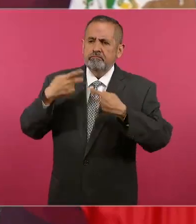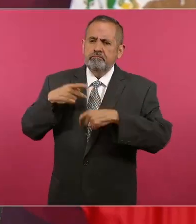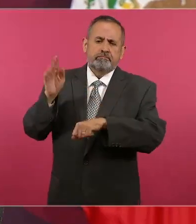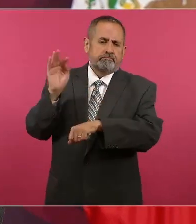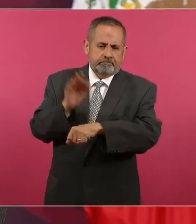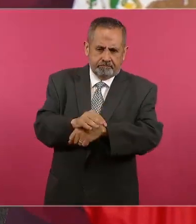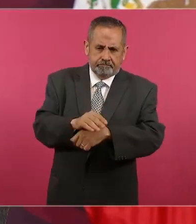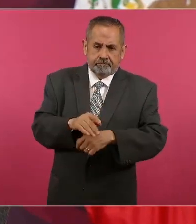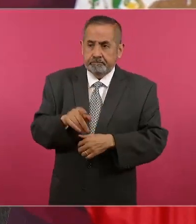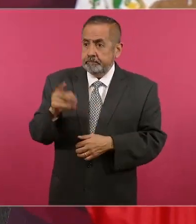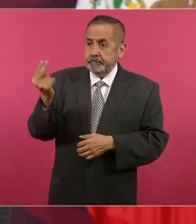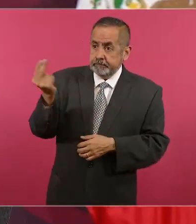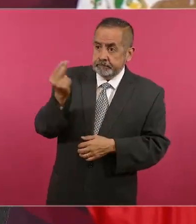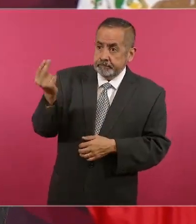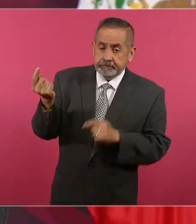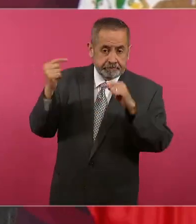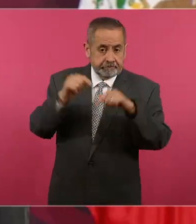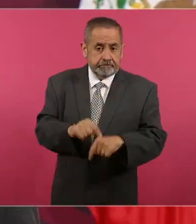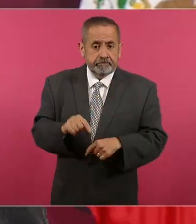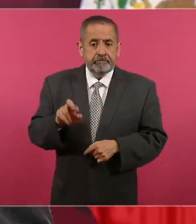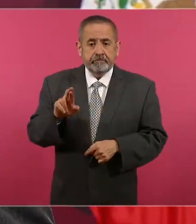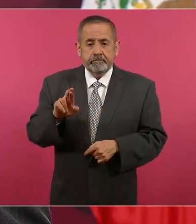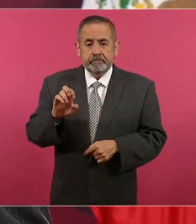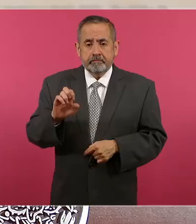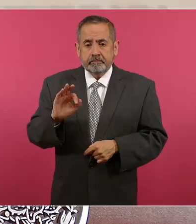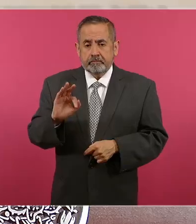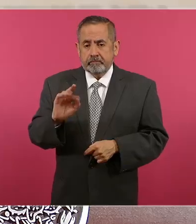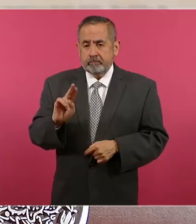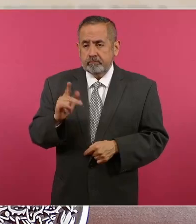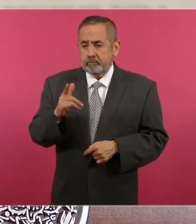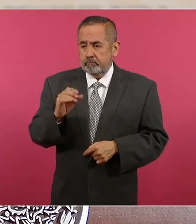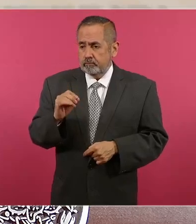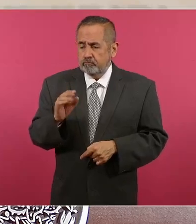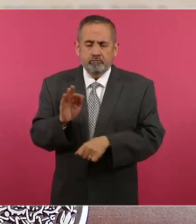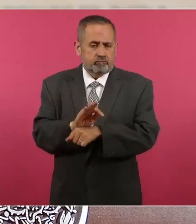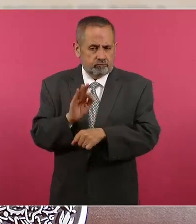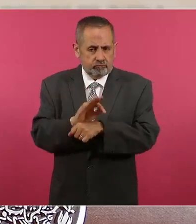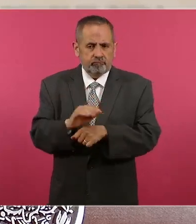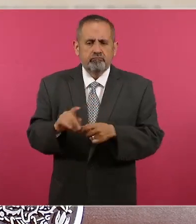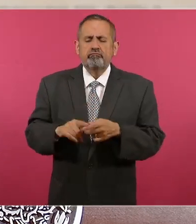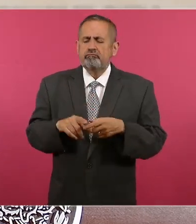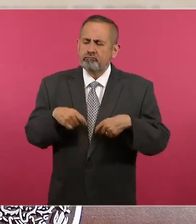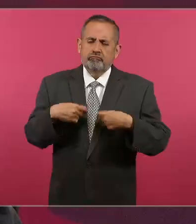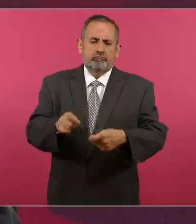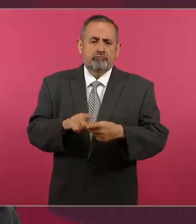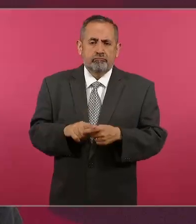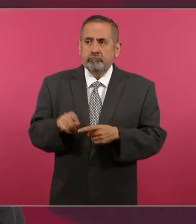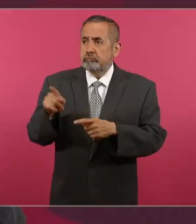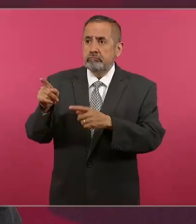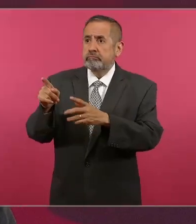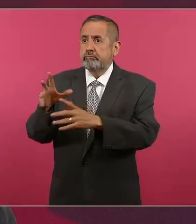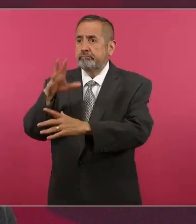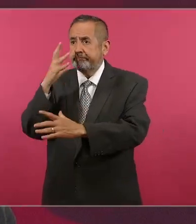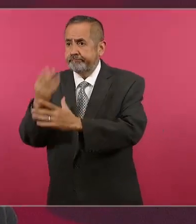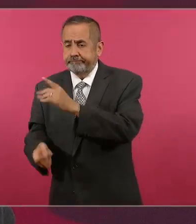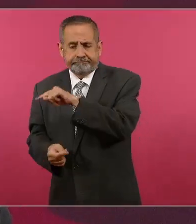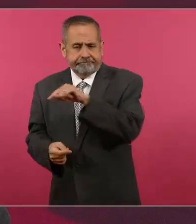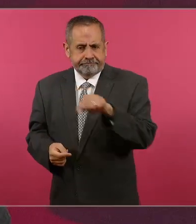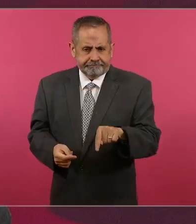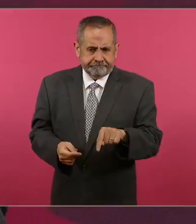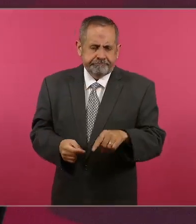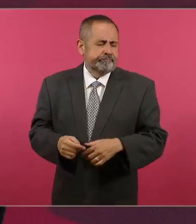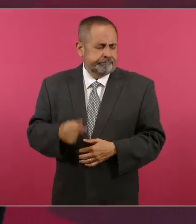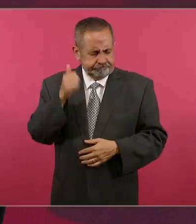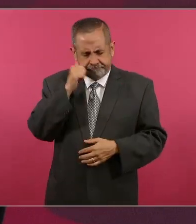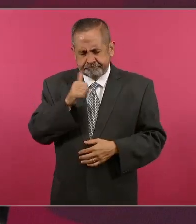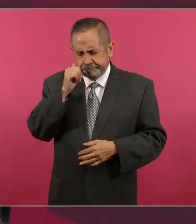que buscan refugio, protección, que son perseguidos. Esa es una política de